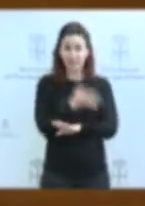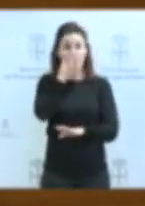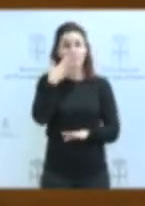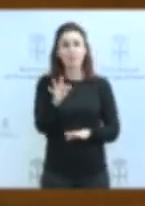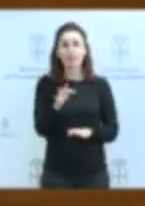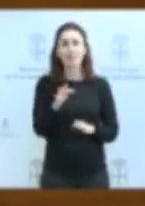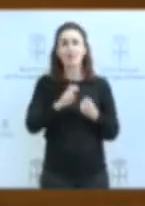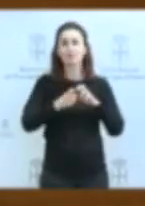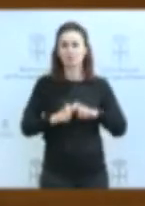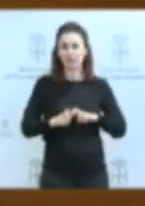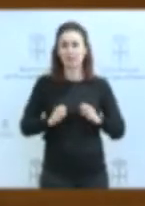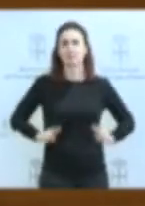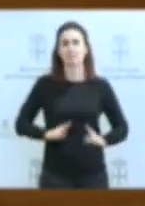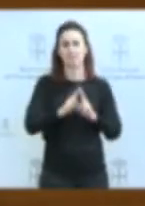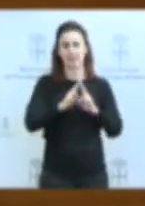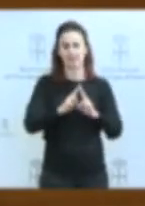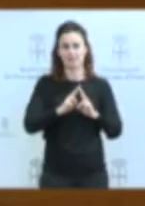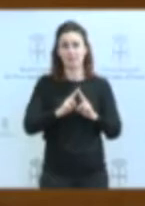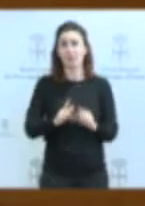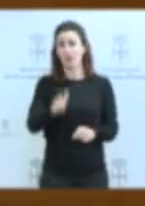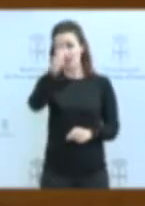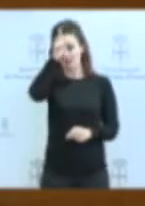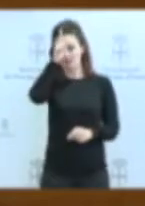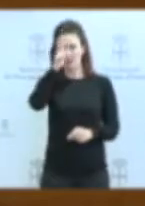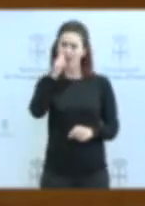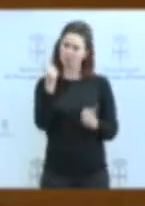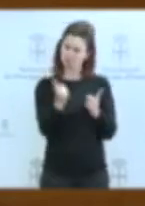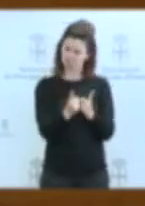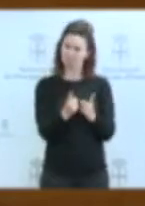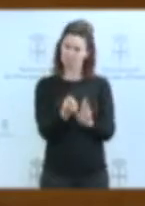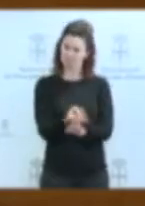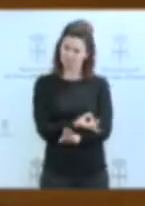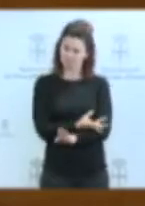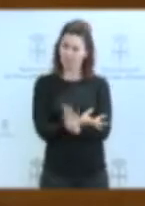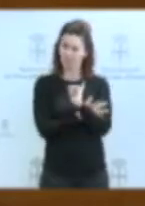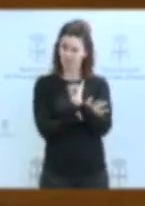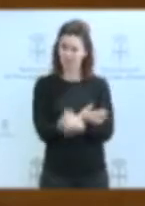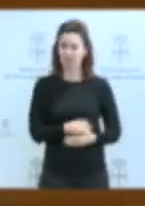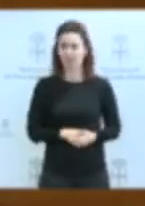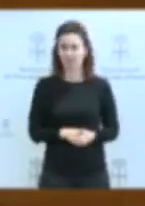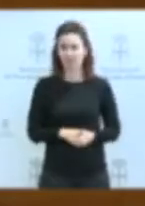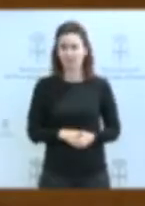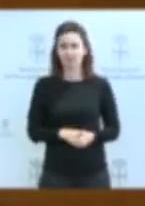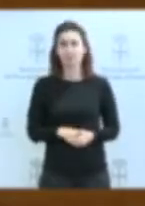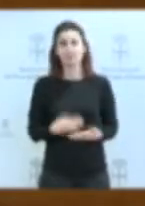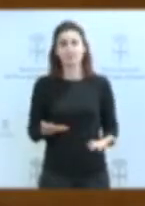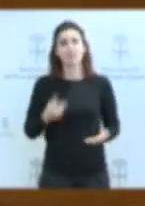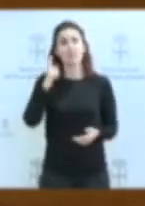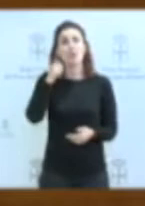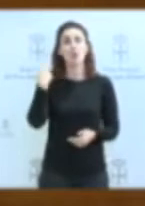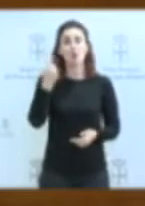Alemania en un tiempo bastante corto. Y en lo que respecta a Londres, ustedes optan por Heathrow.